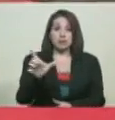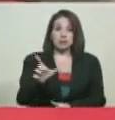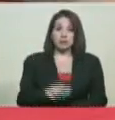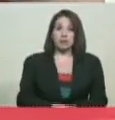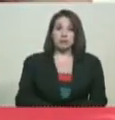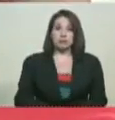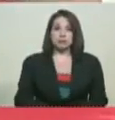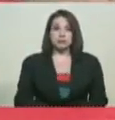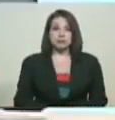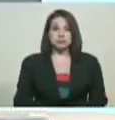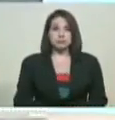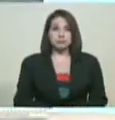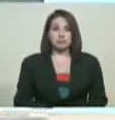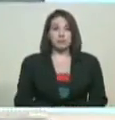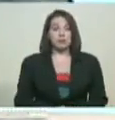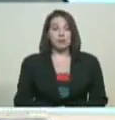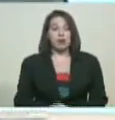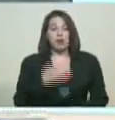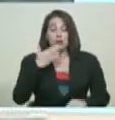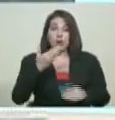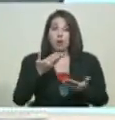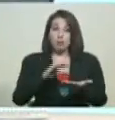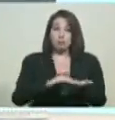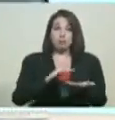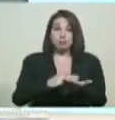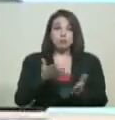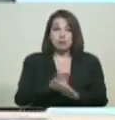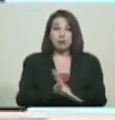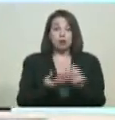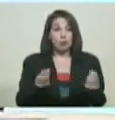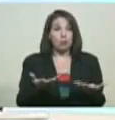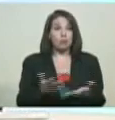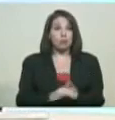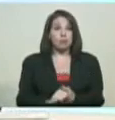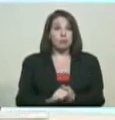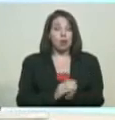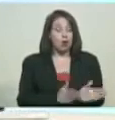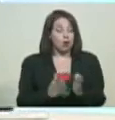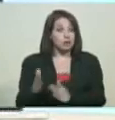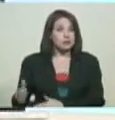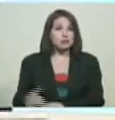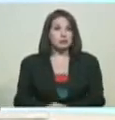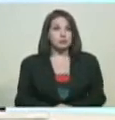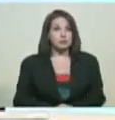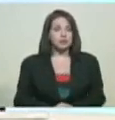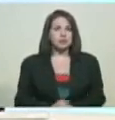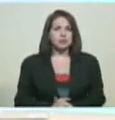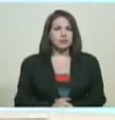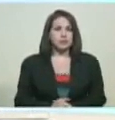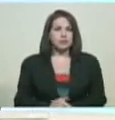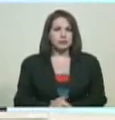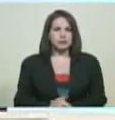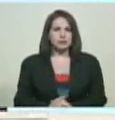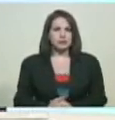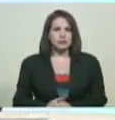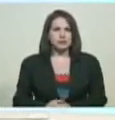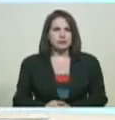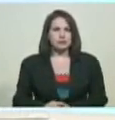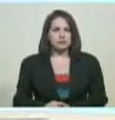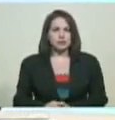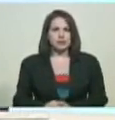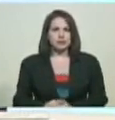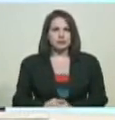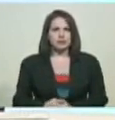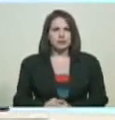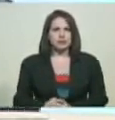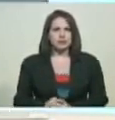yo abogo por eso en segundo lugar por lo organizativo con mucha fuerza lo organizativo lo